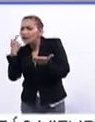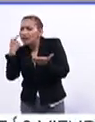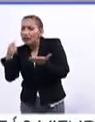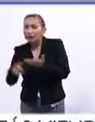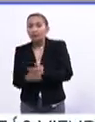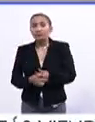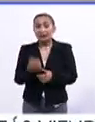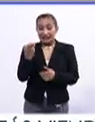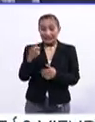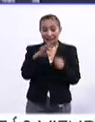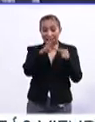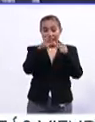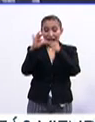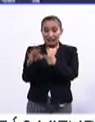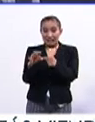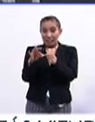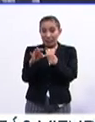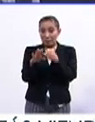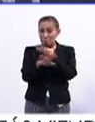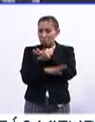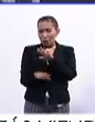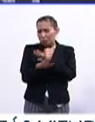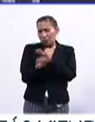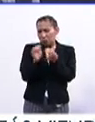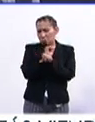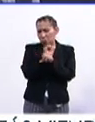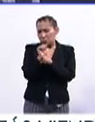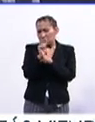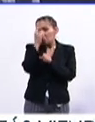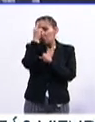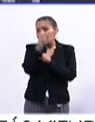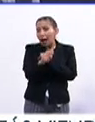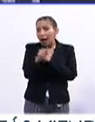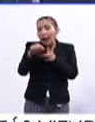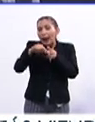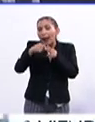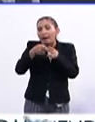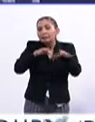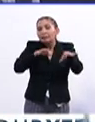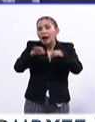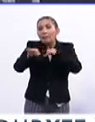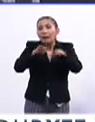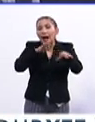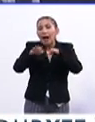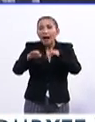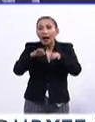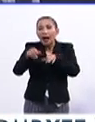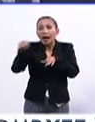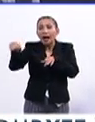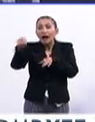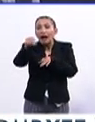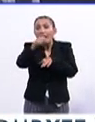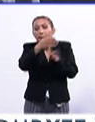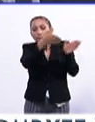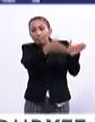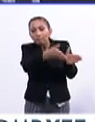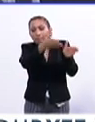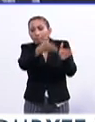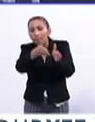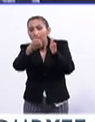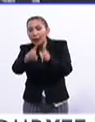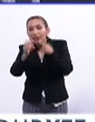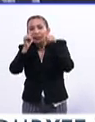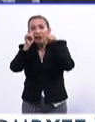uno básicas para y empezar a trabajar de acuerdo a las fases